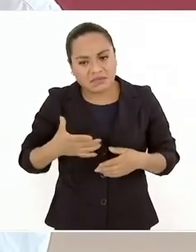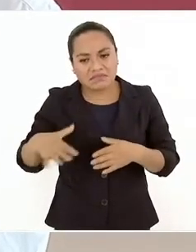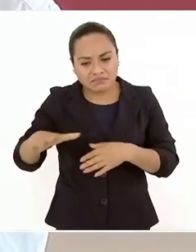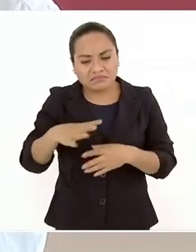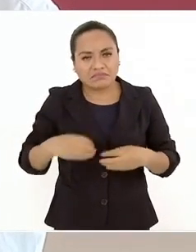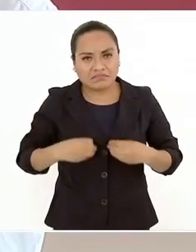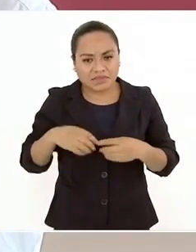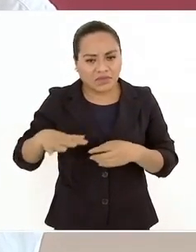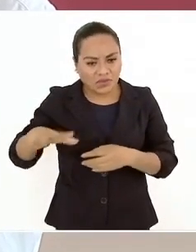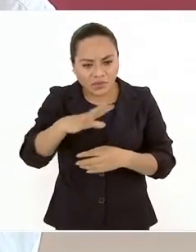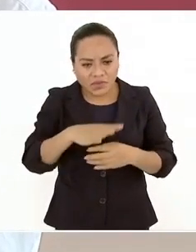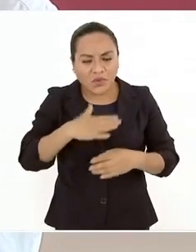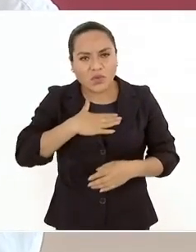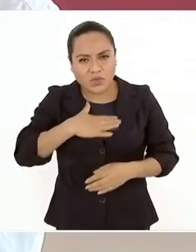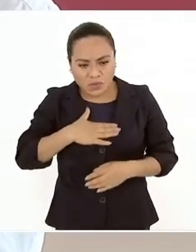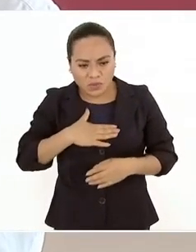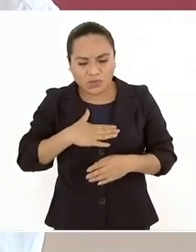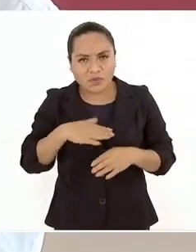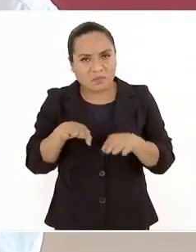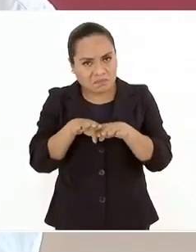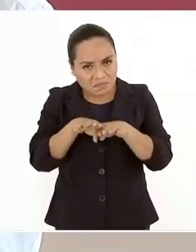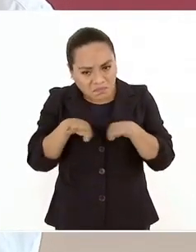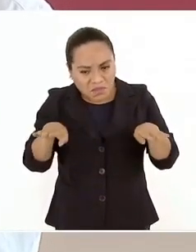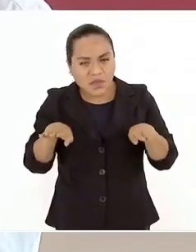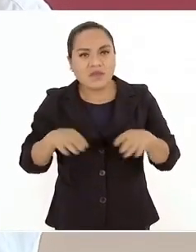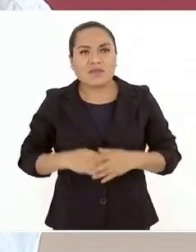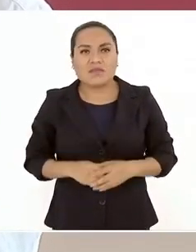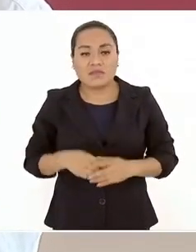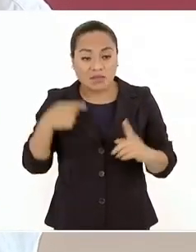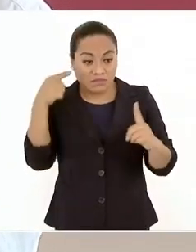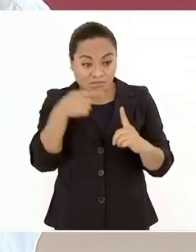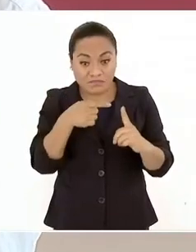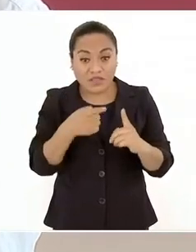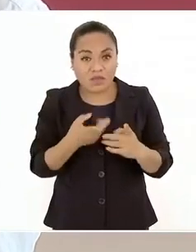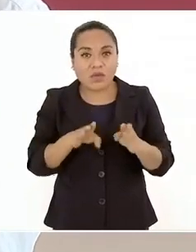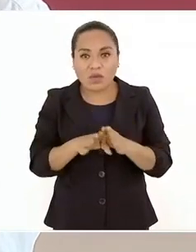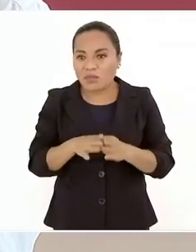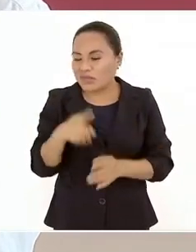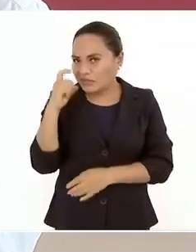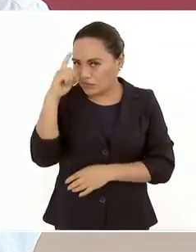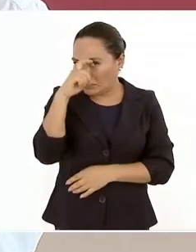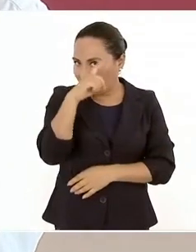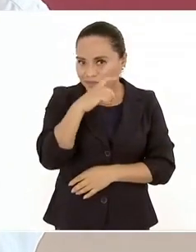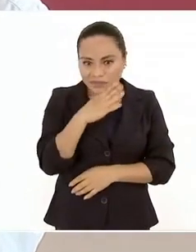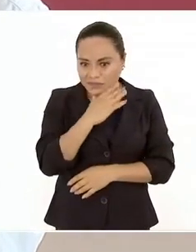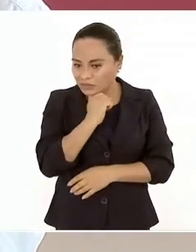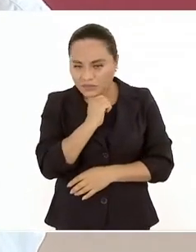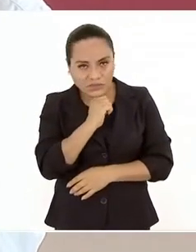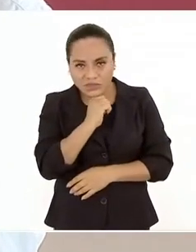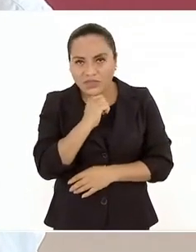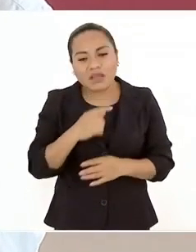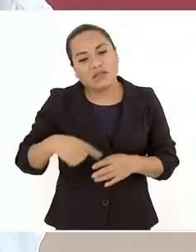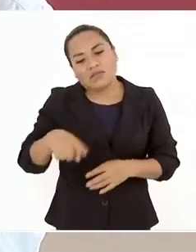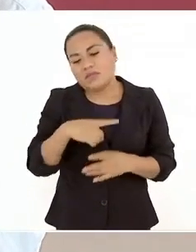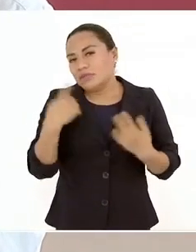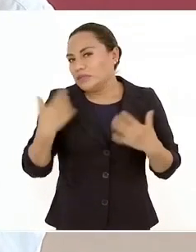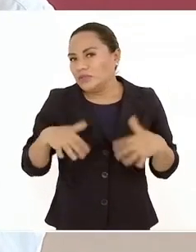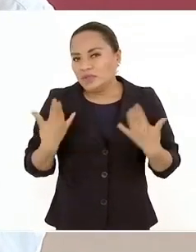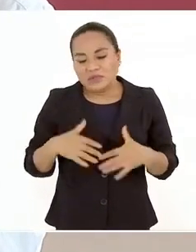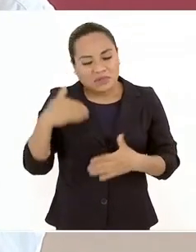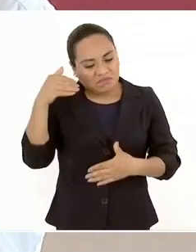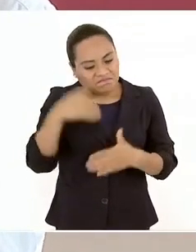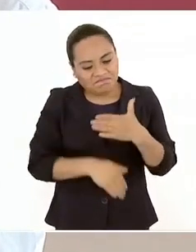justo y equitativo del país. Incluso hemos dicho, si este objetivo no se lograra, pues estaríamos fracasando